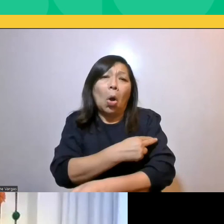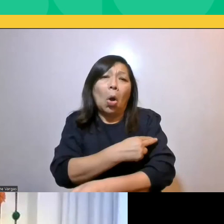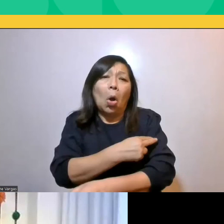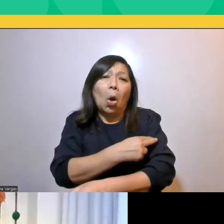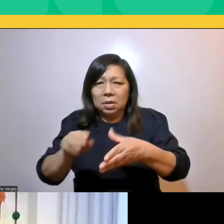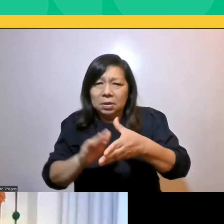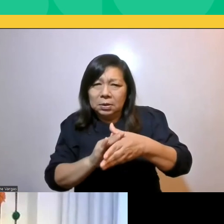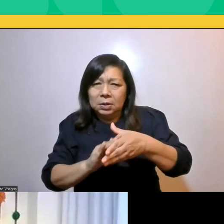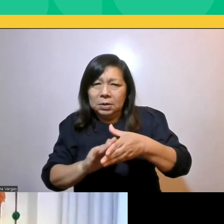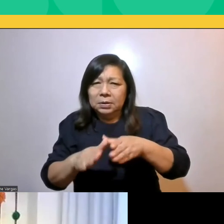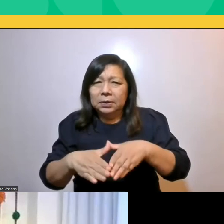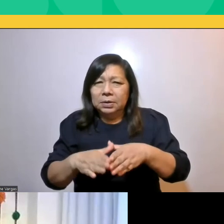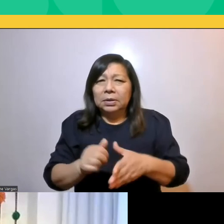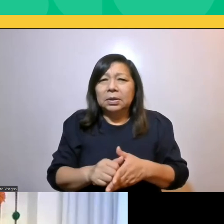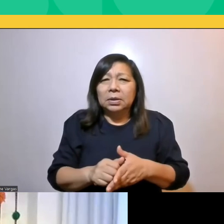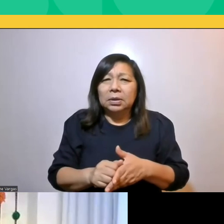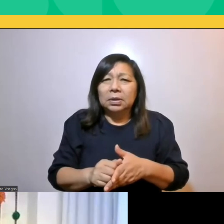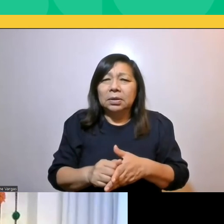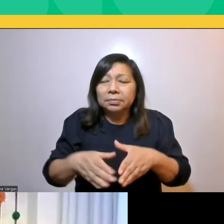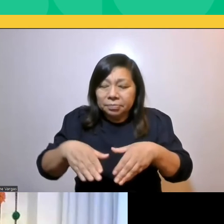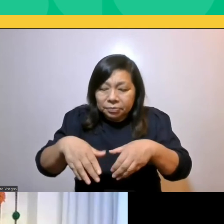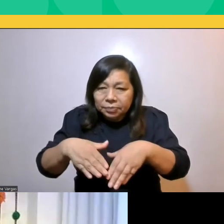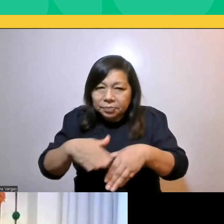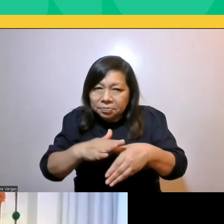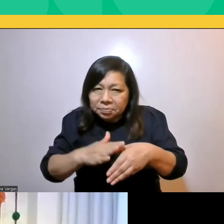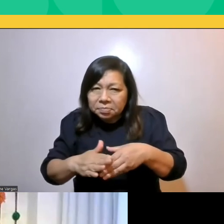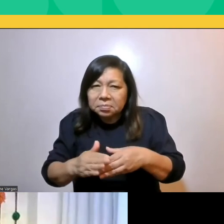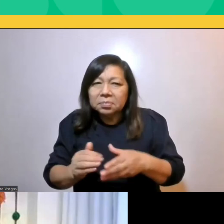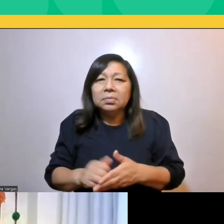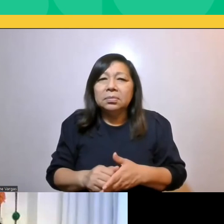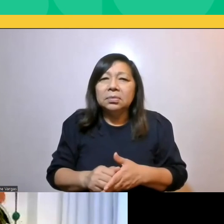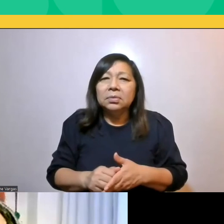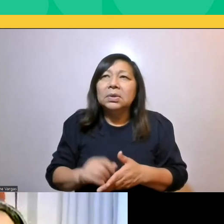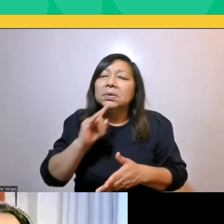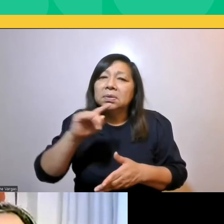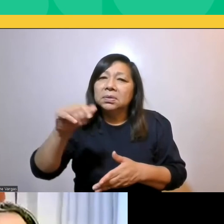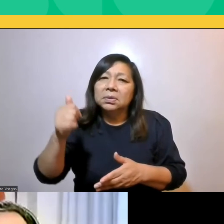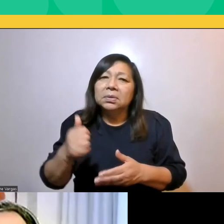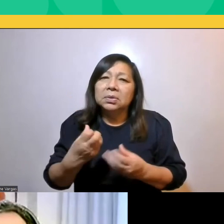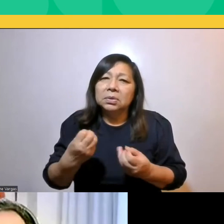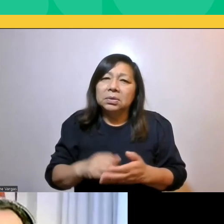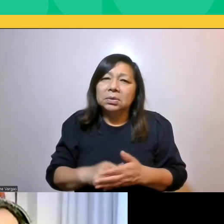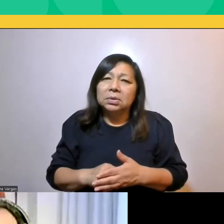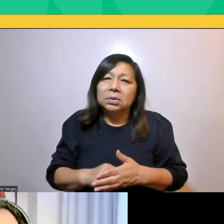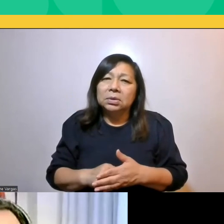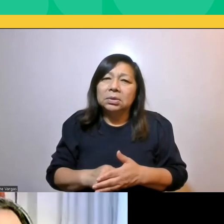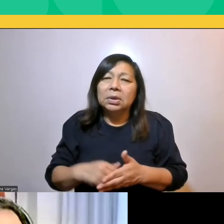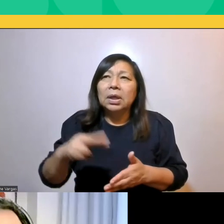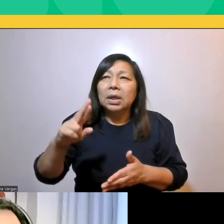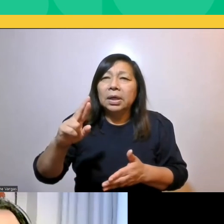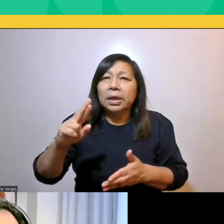aplicador vaginal o se puede usar a nivel de la vulva. Existen marcas en Estados Unidos, yo recomiendo mucho la marca